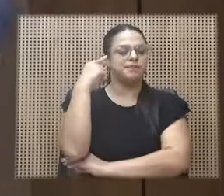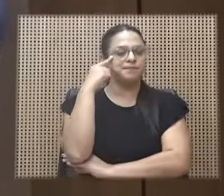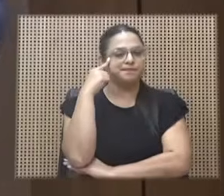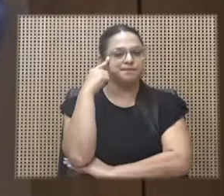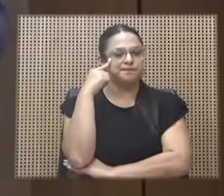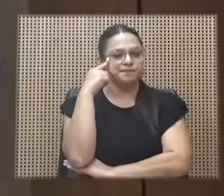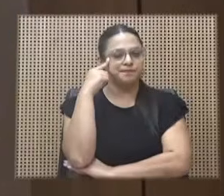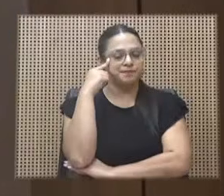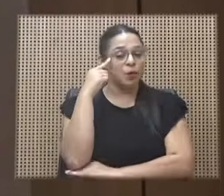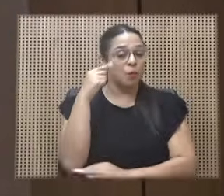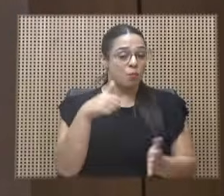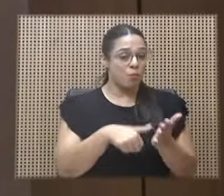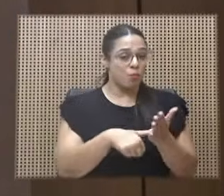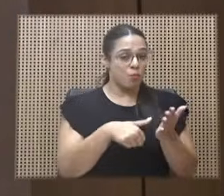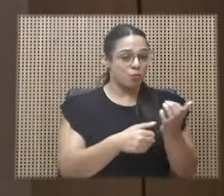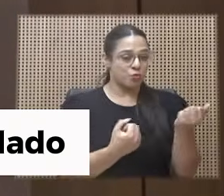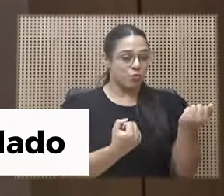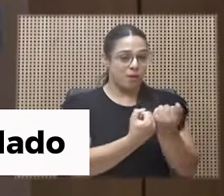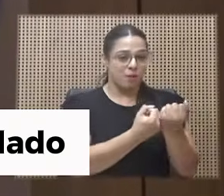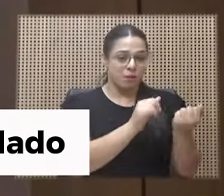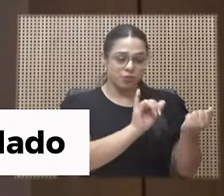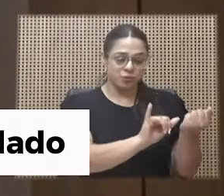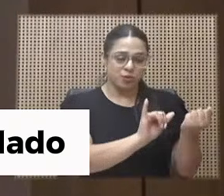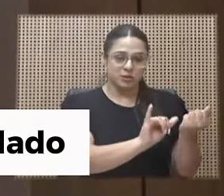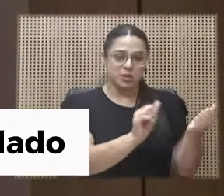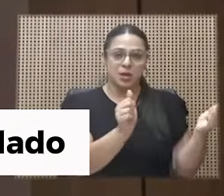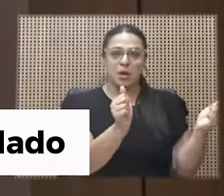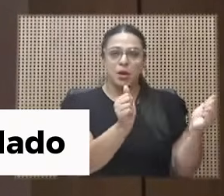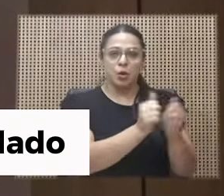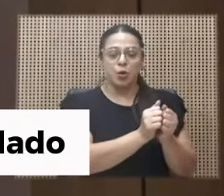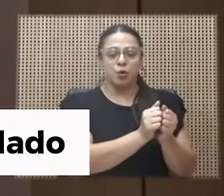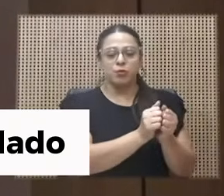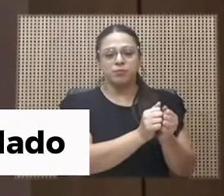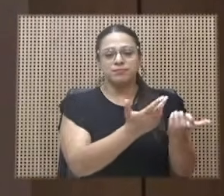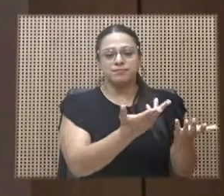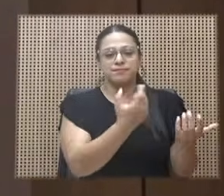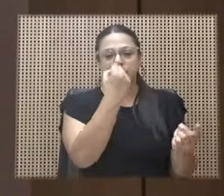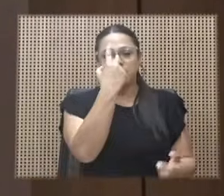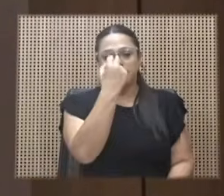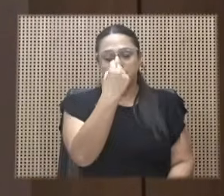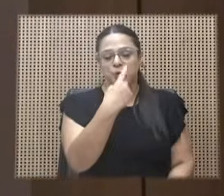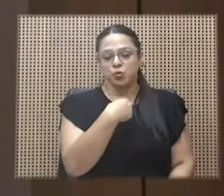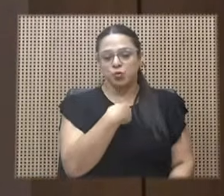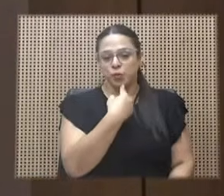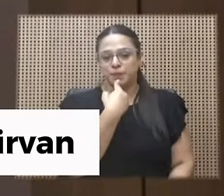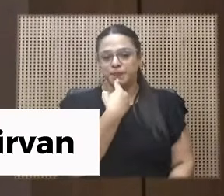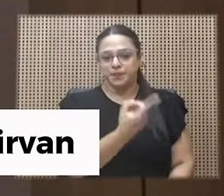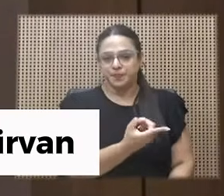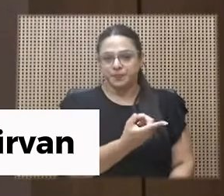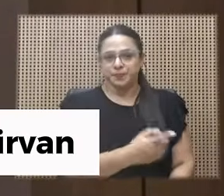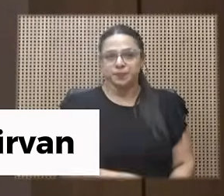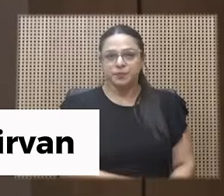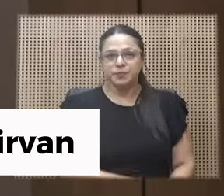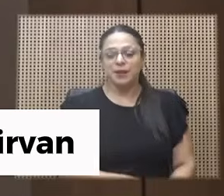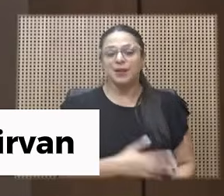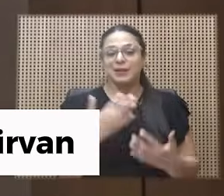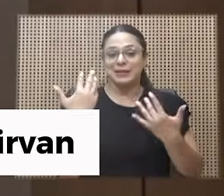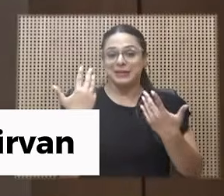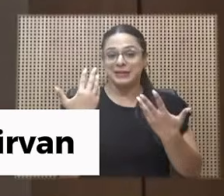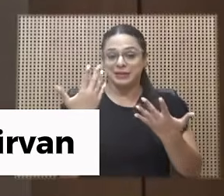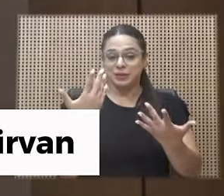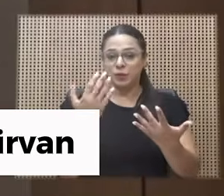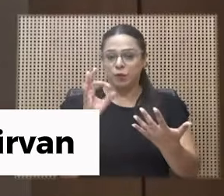O lo voto así como está, con las interpretaciones que yo he dado y que espero que en el